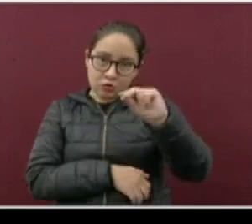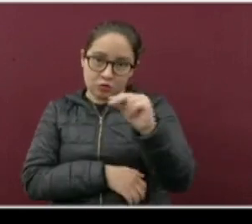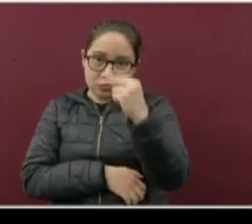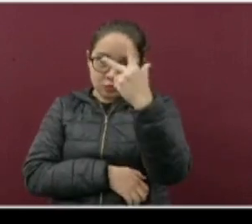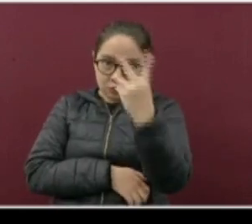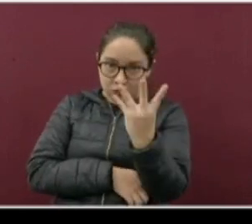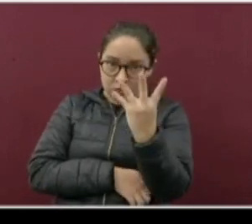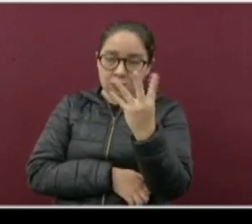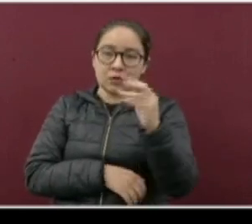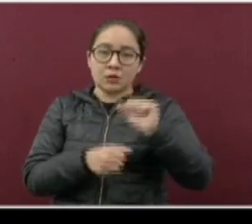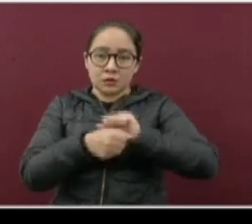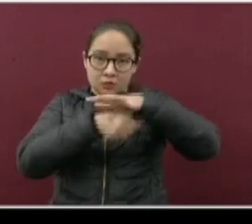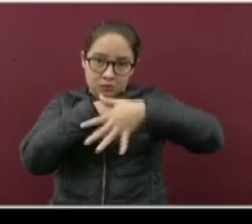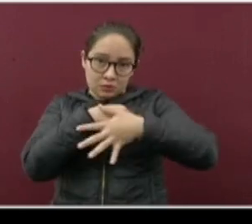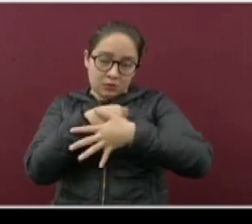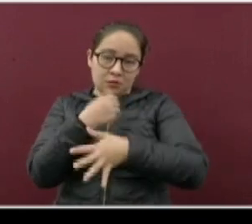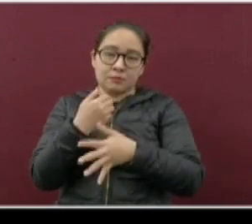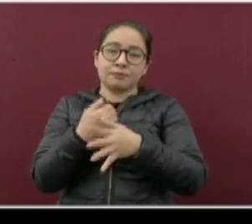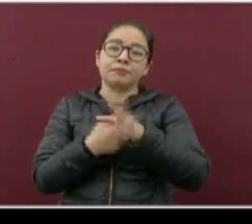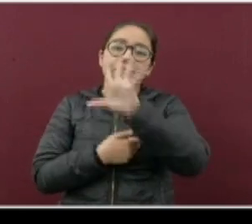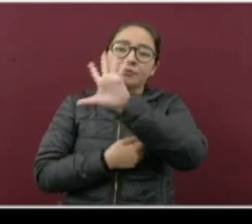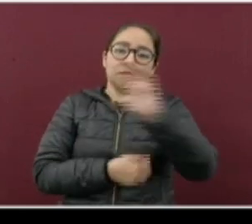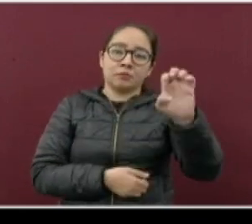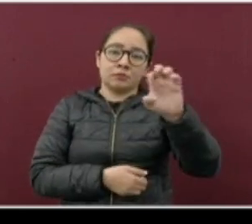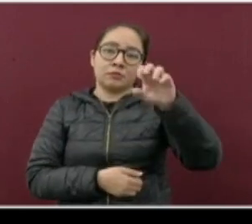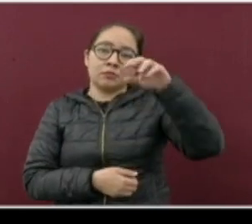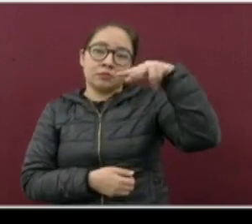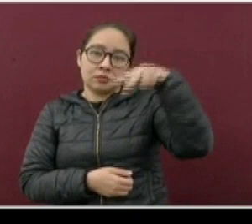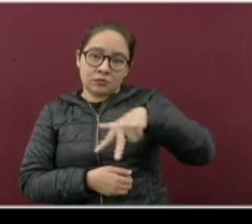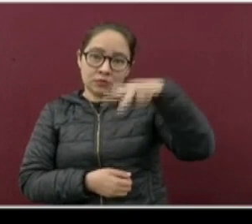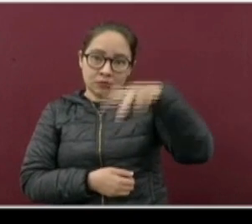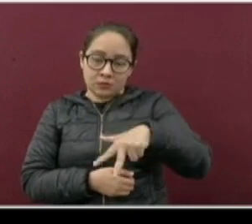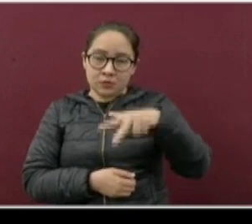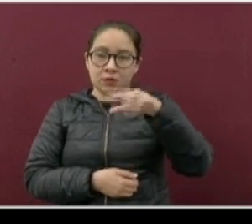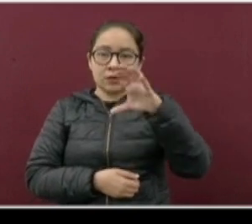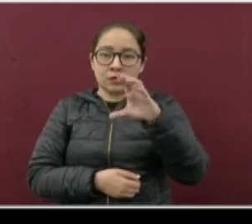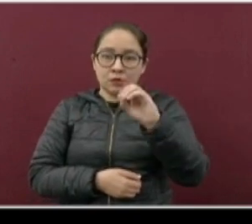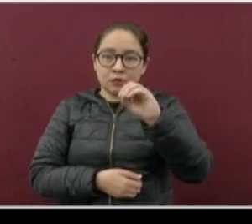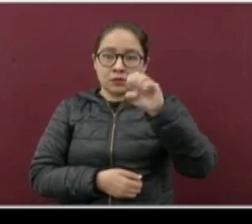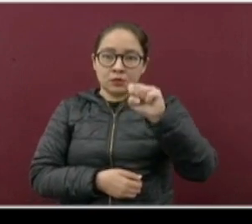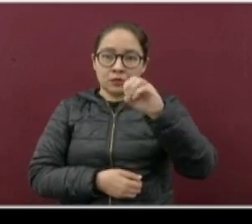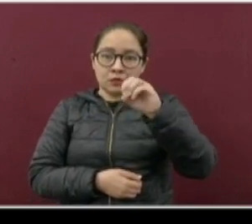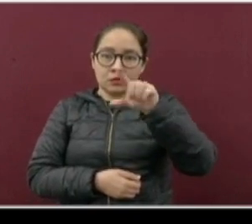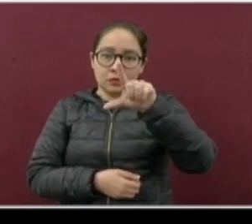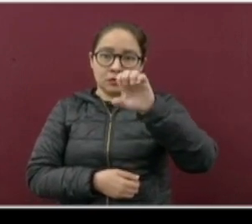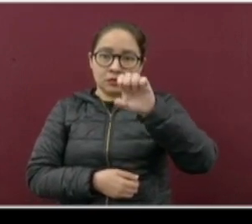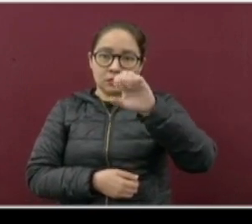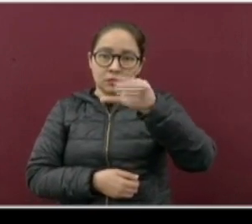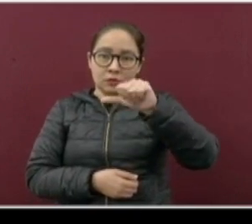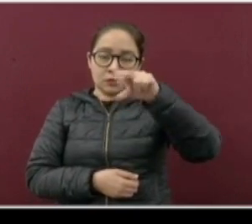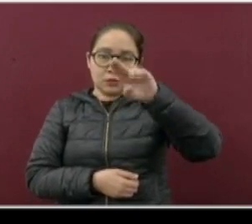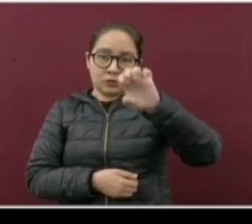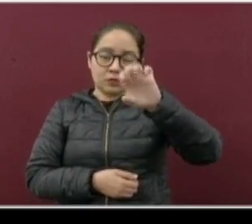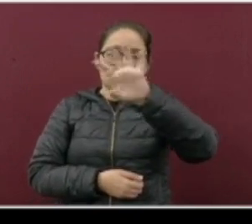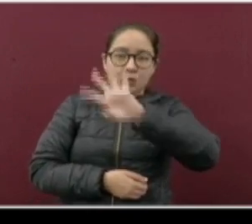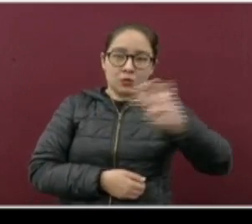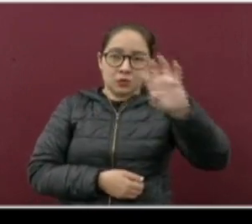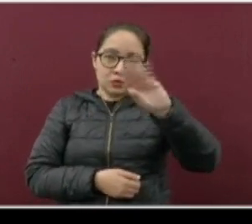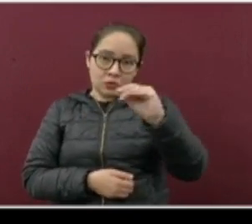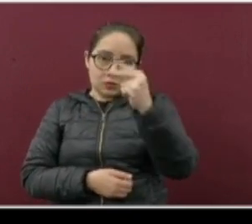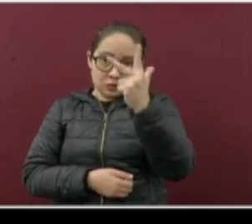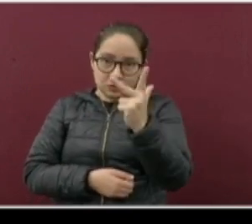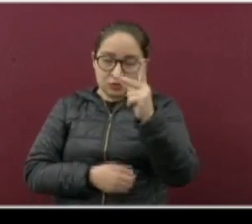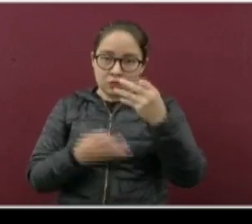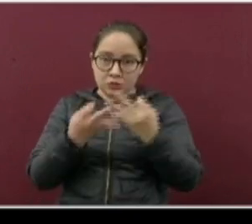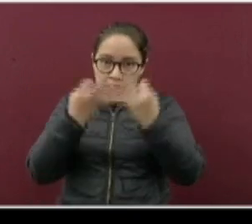884. San Andrés Tuxtla ahora 518. Pozoleacaque 498. Tierra